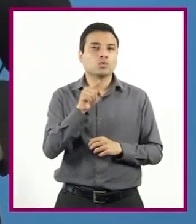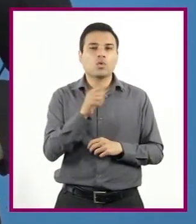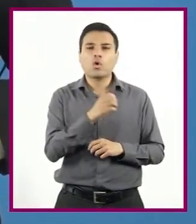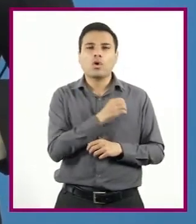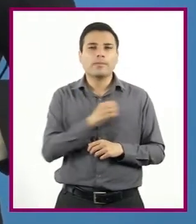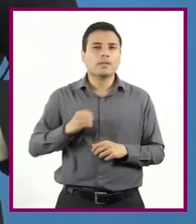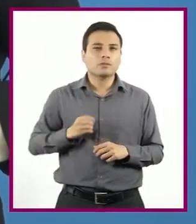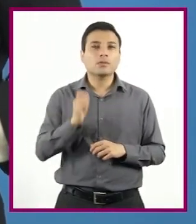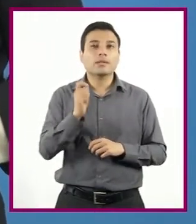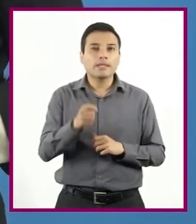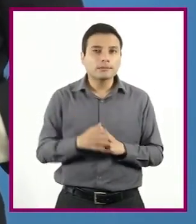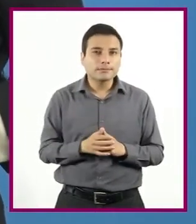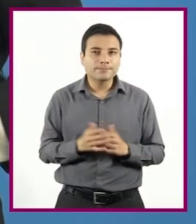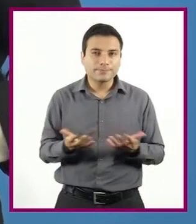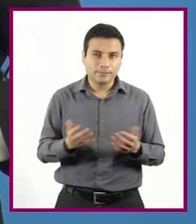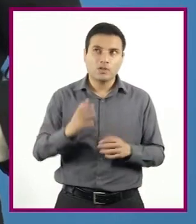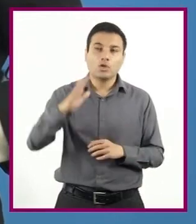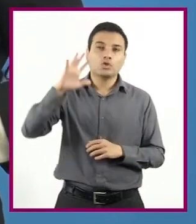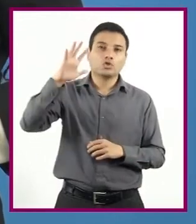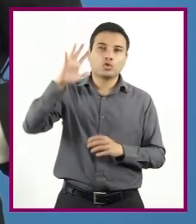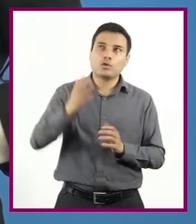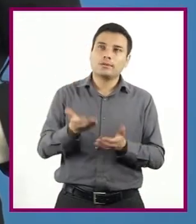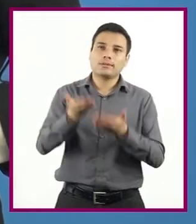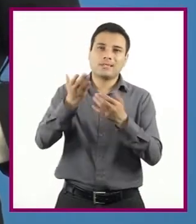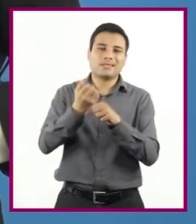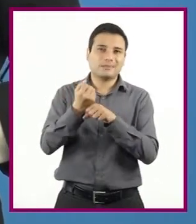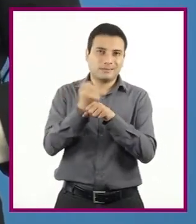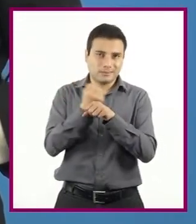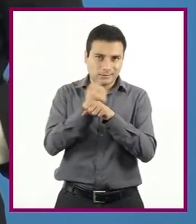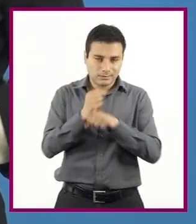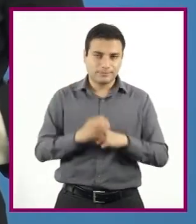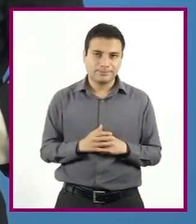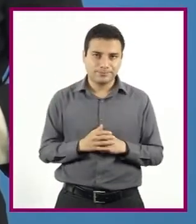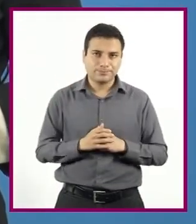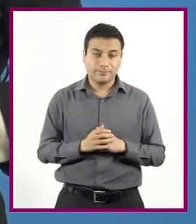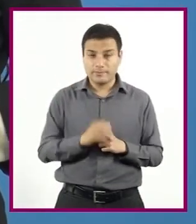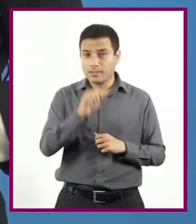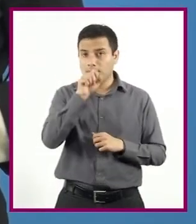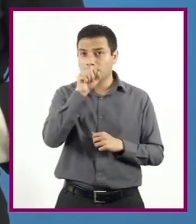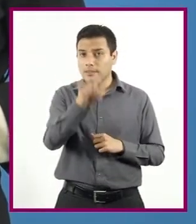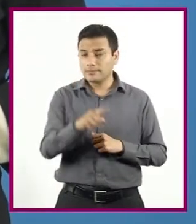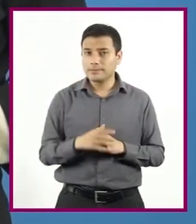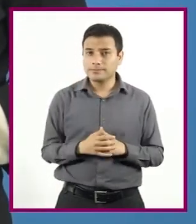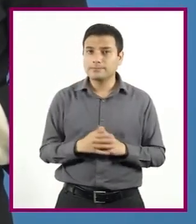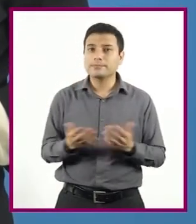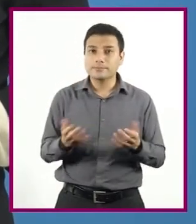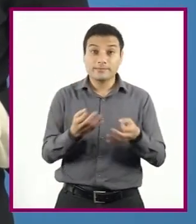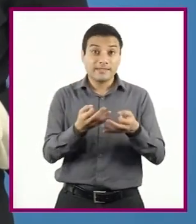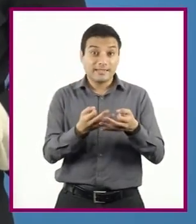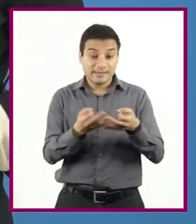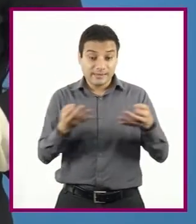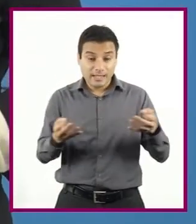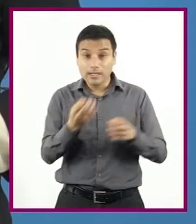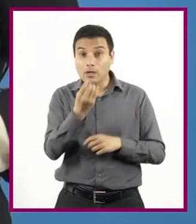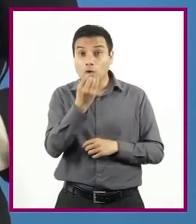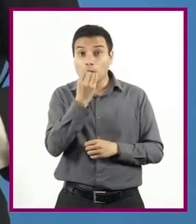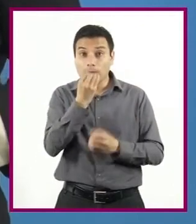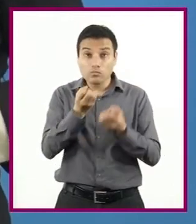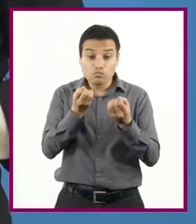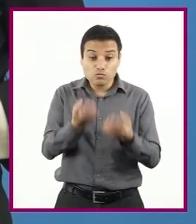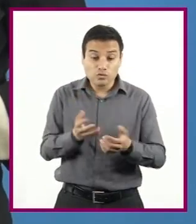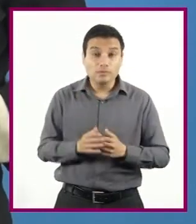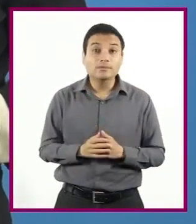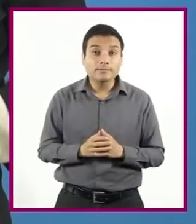obligación es dar a beber al sol sangre de los enemigos y dar de comer a la tierra, tu propia